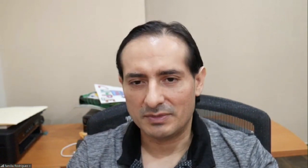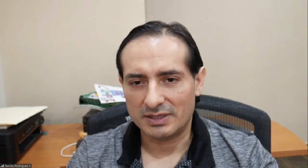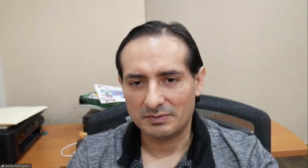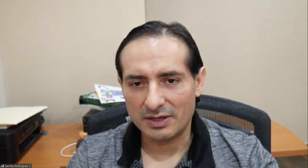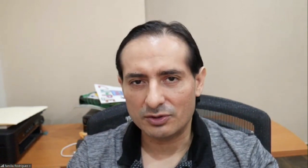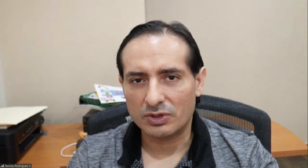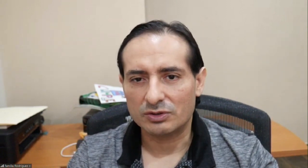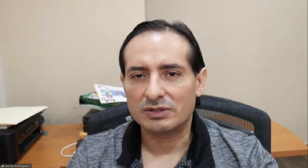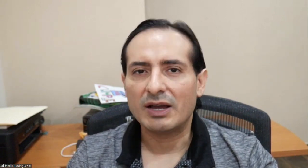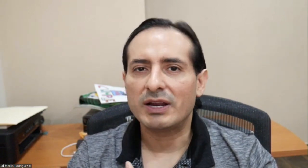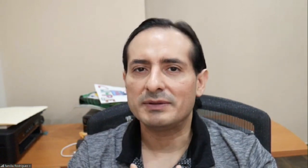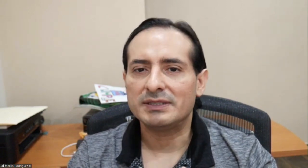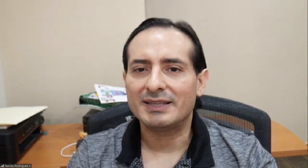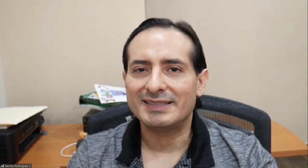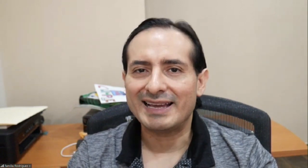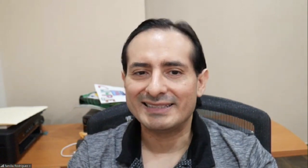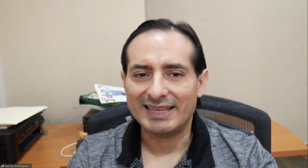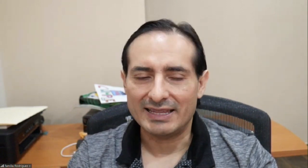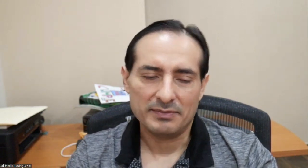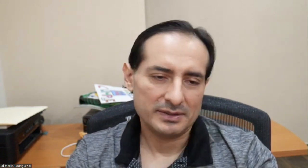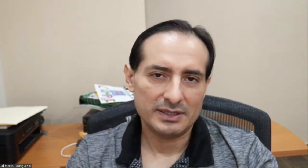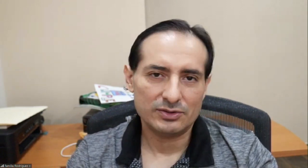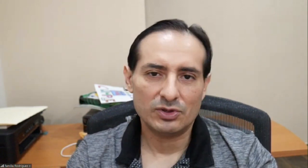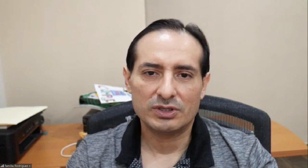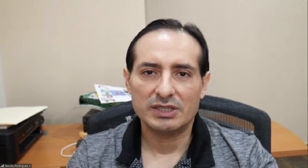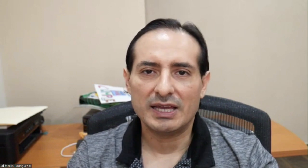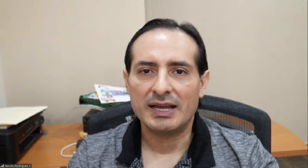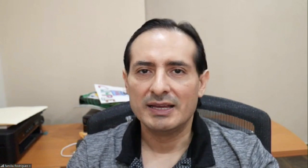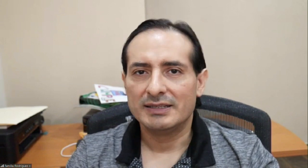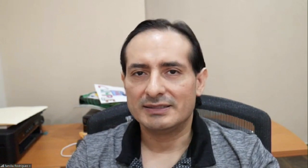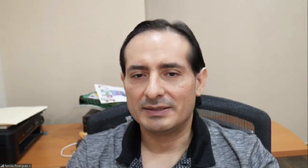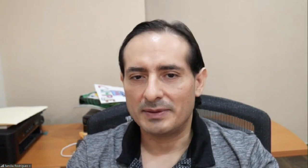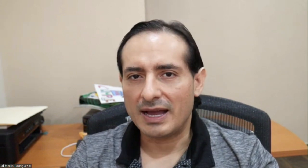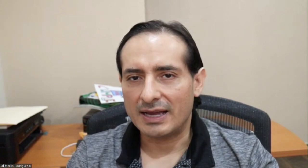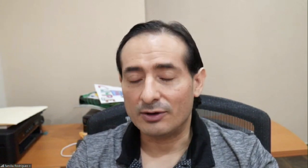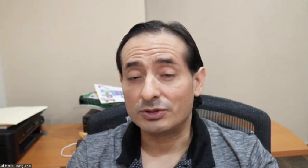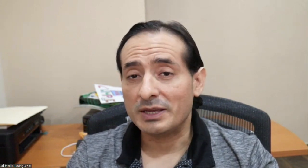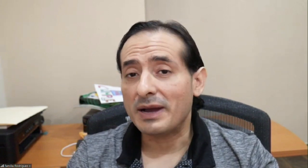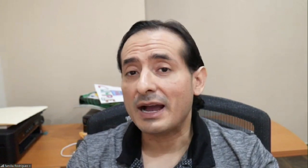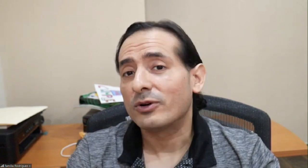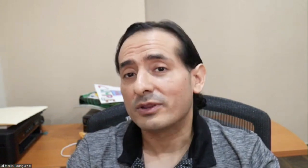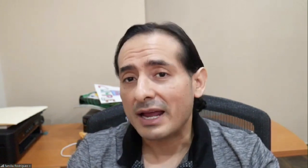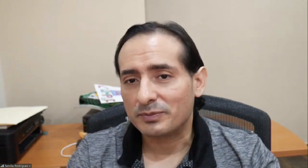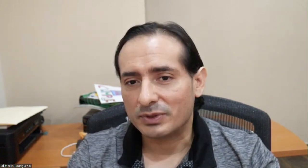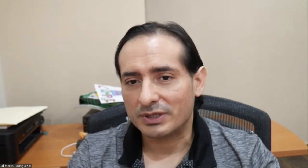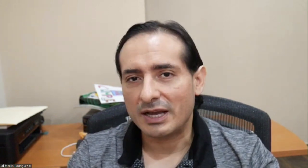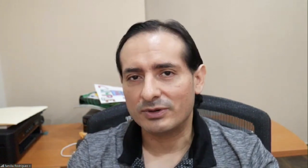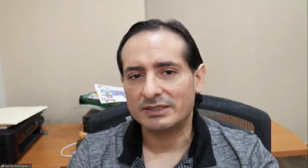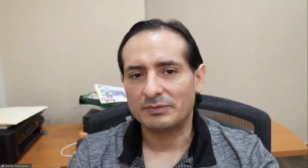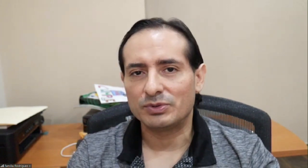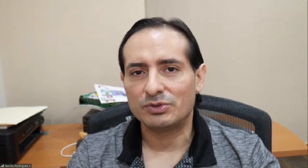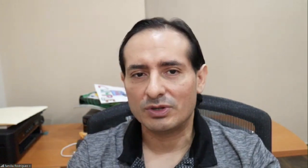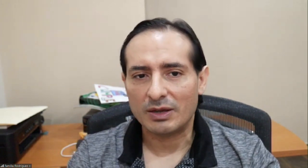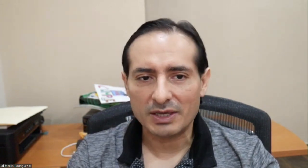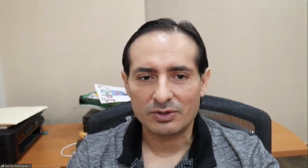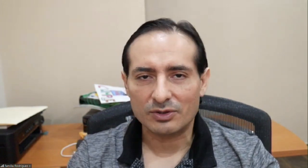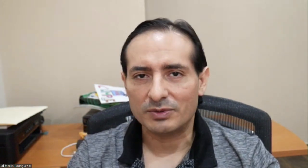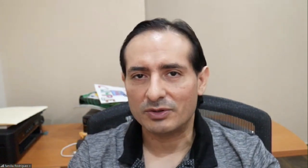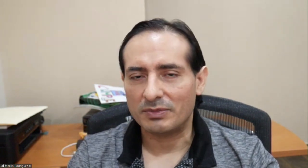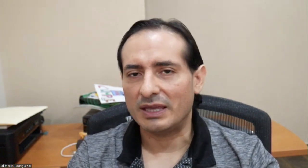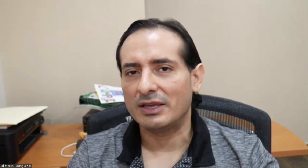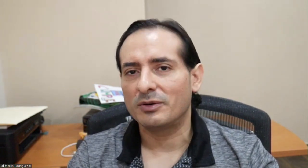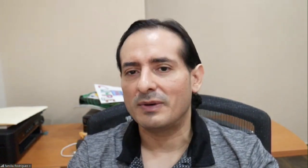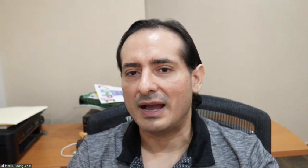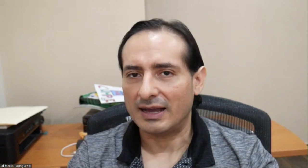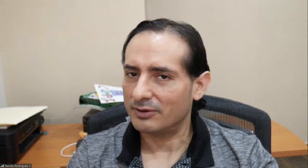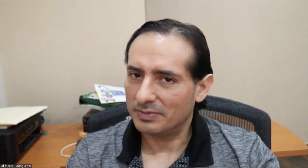estos temas, y menos cuando está una visita ya agendada. Más bien eso es lo que ya se va o se iba a acordar, porque ya con este posicionamiento el gobierno